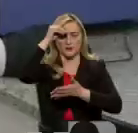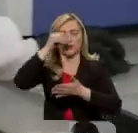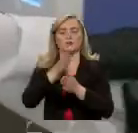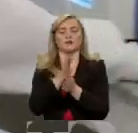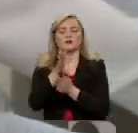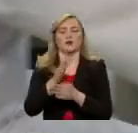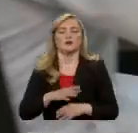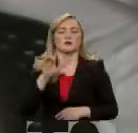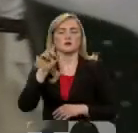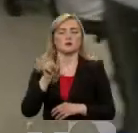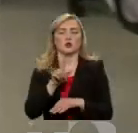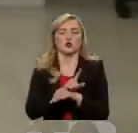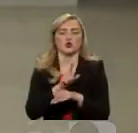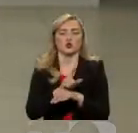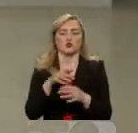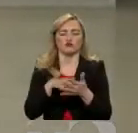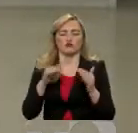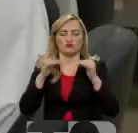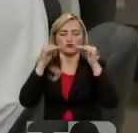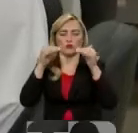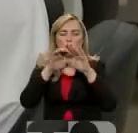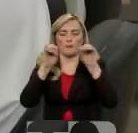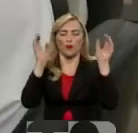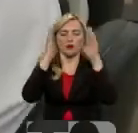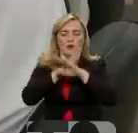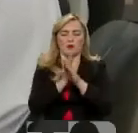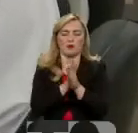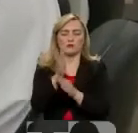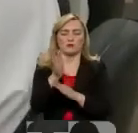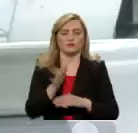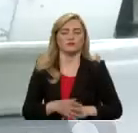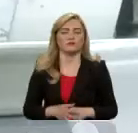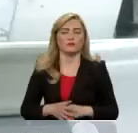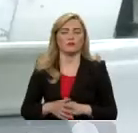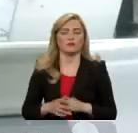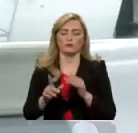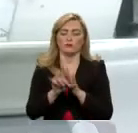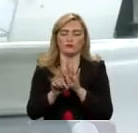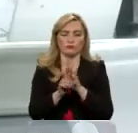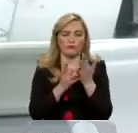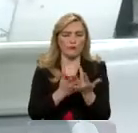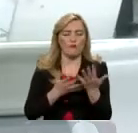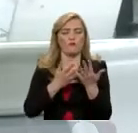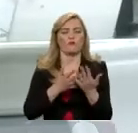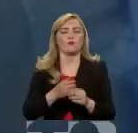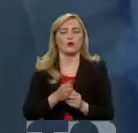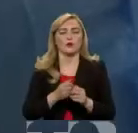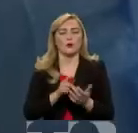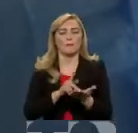3.000 médicos posgradistas que realizan con becas sus especialidades y que con esta ley esperan